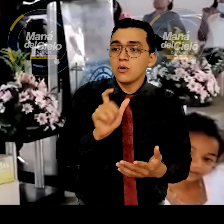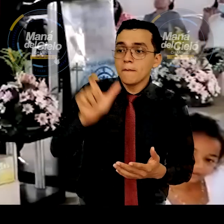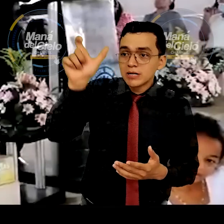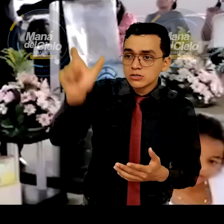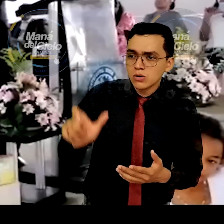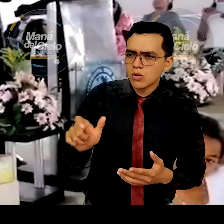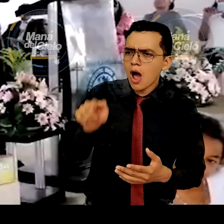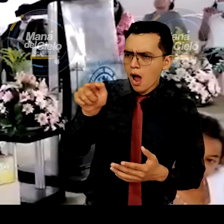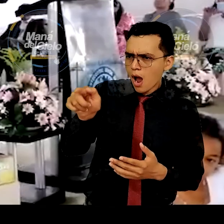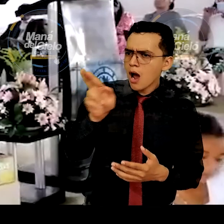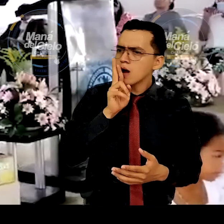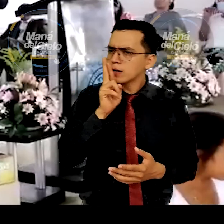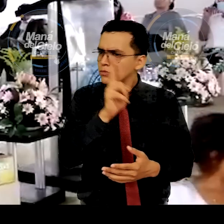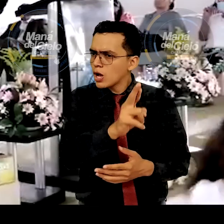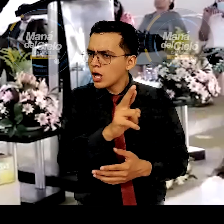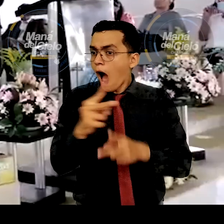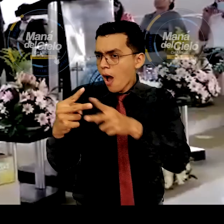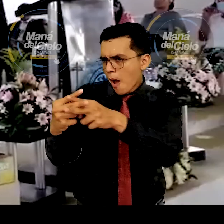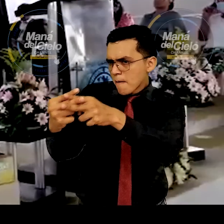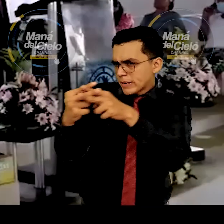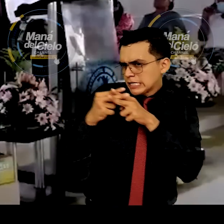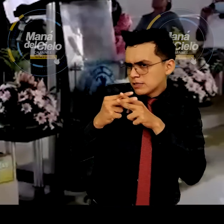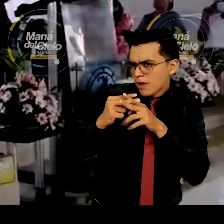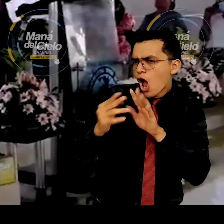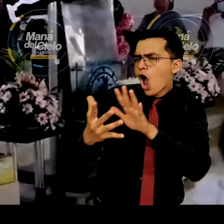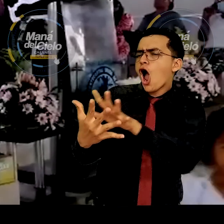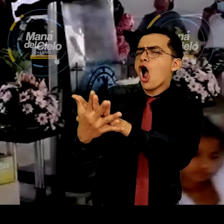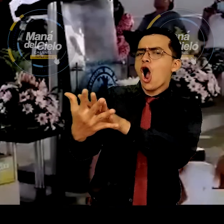Hoy día hay una mezcla impresionante.